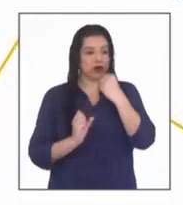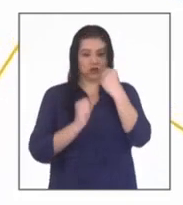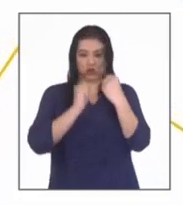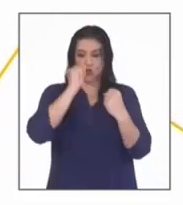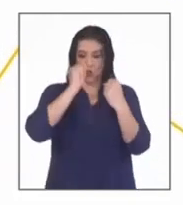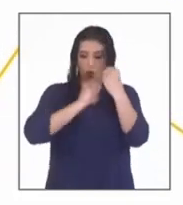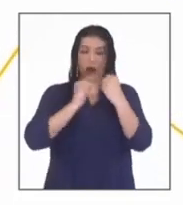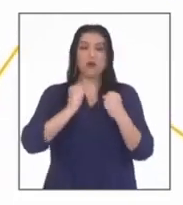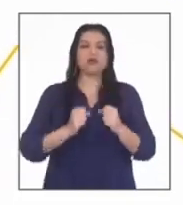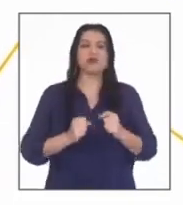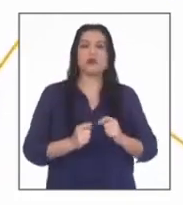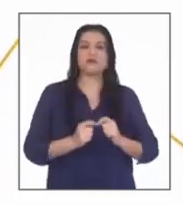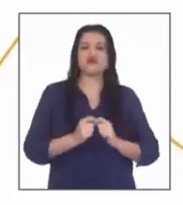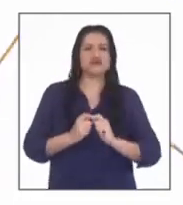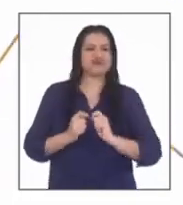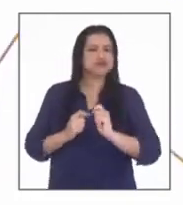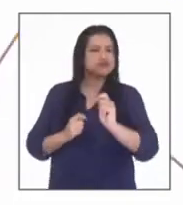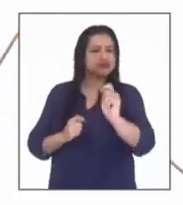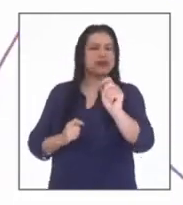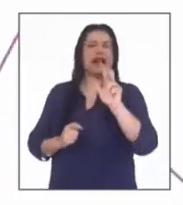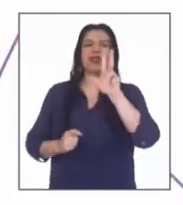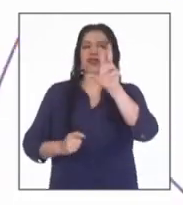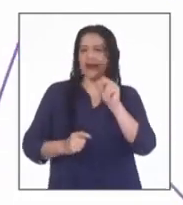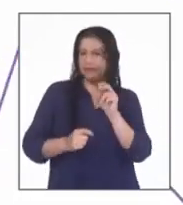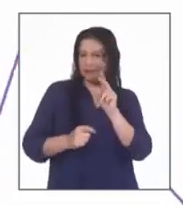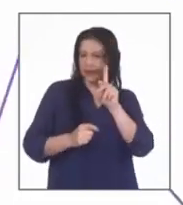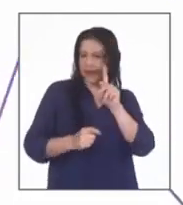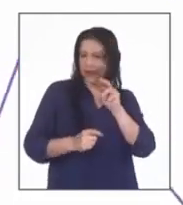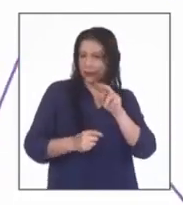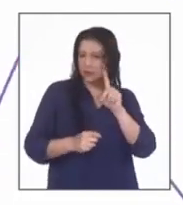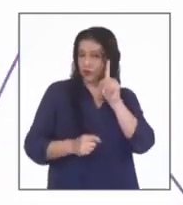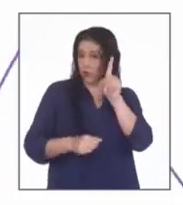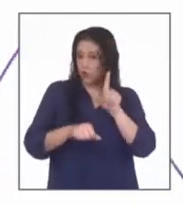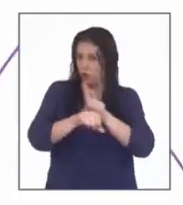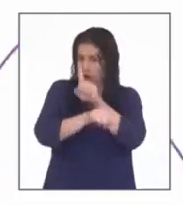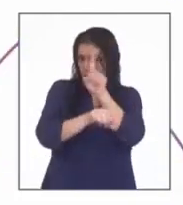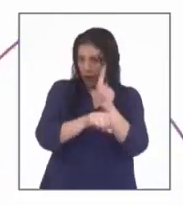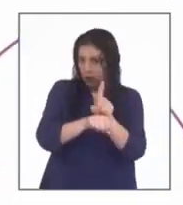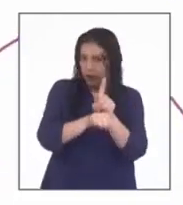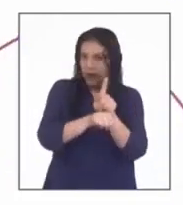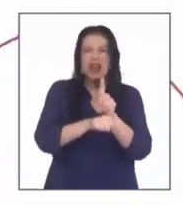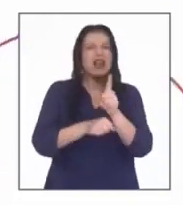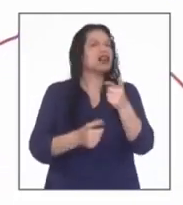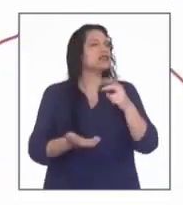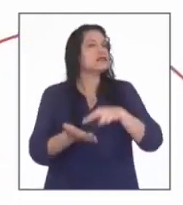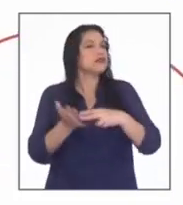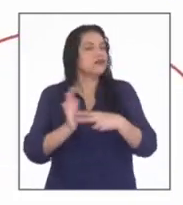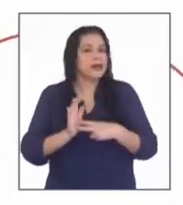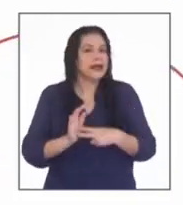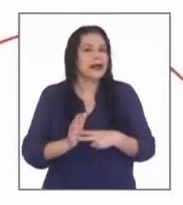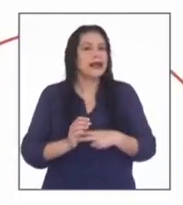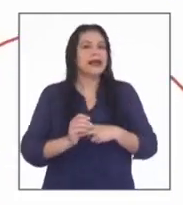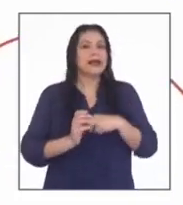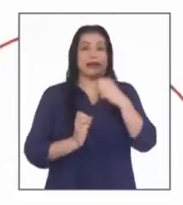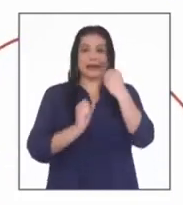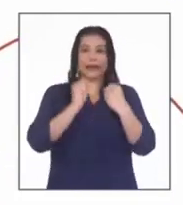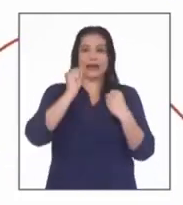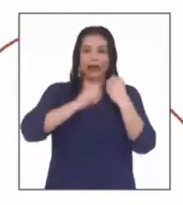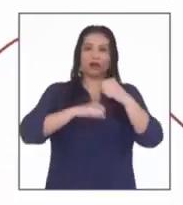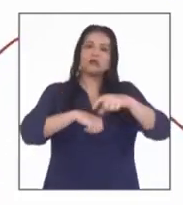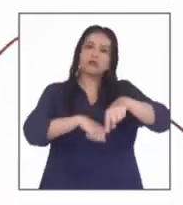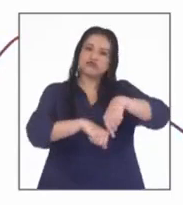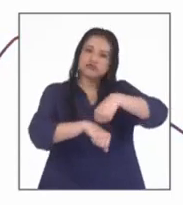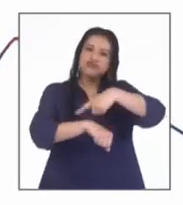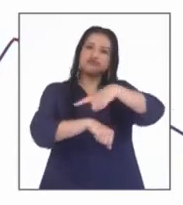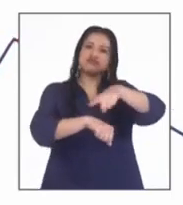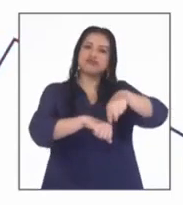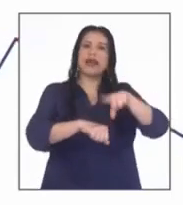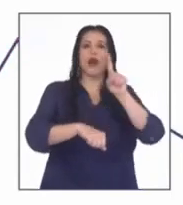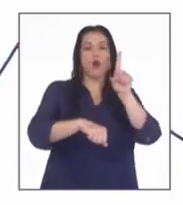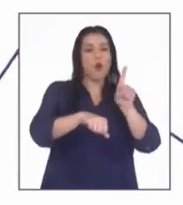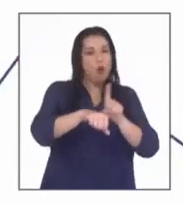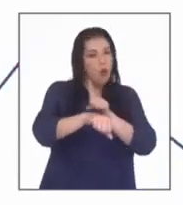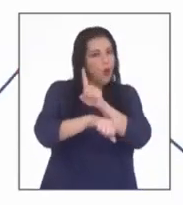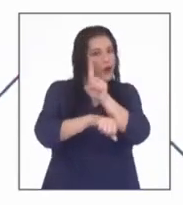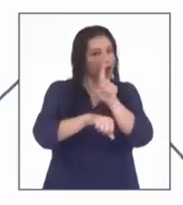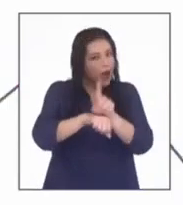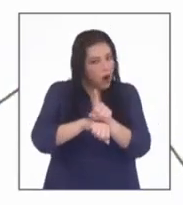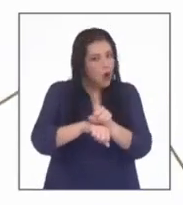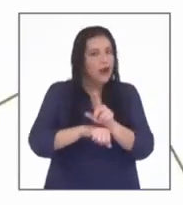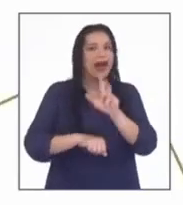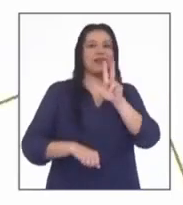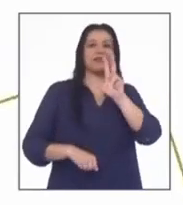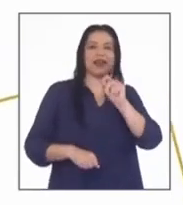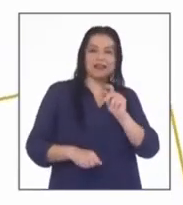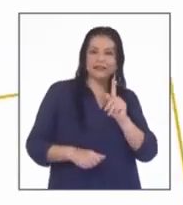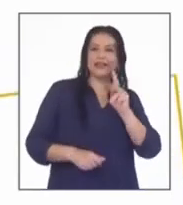se traslada a una velocidad de 30 kilómetros por hora. Esto significa que el vehículo tardará 1 hora en recorrer